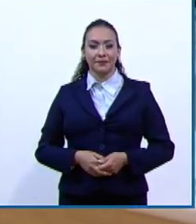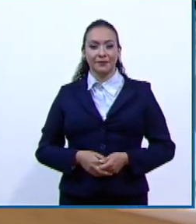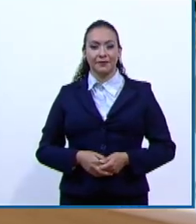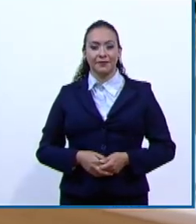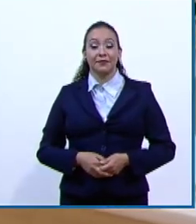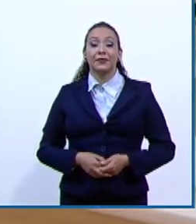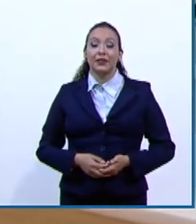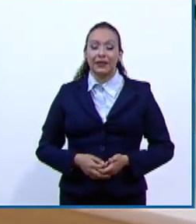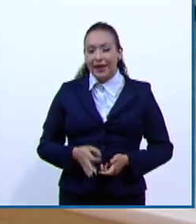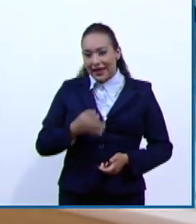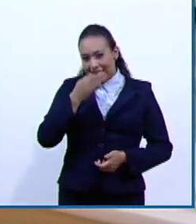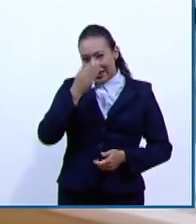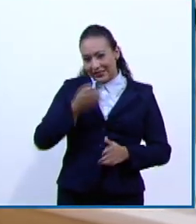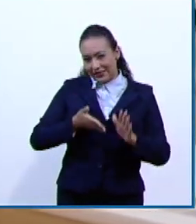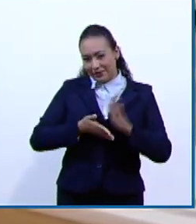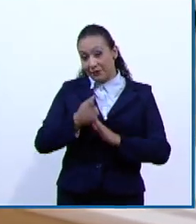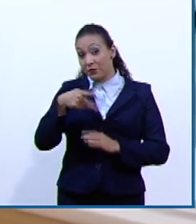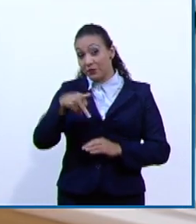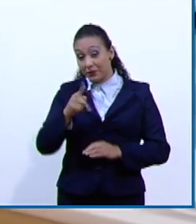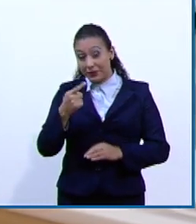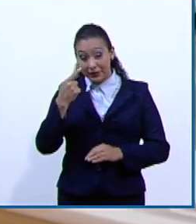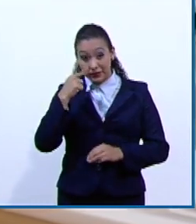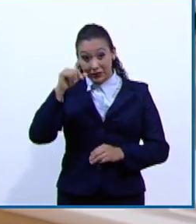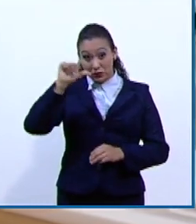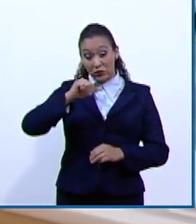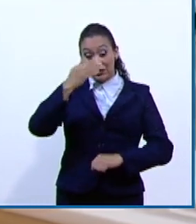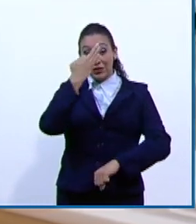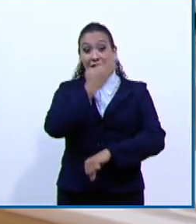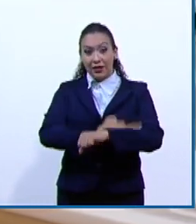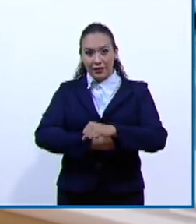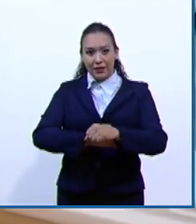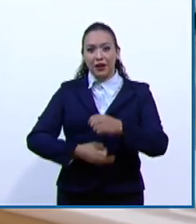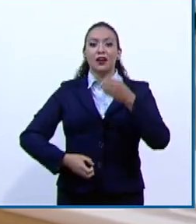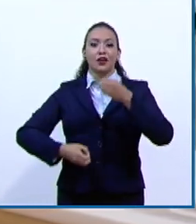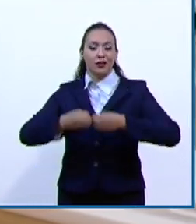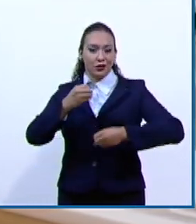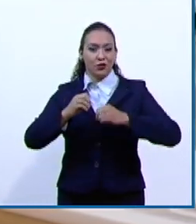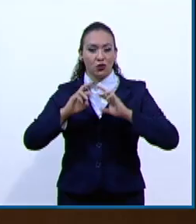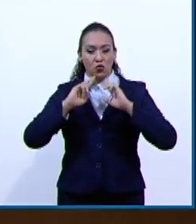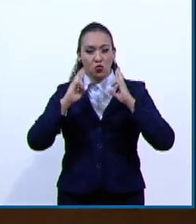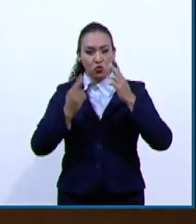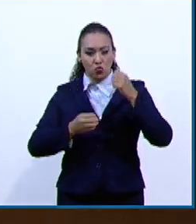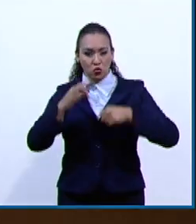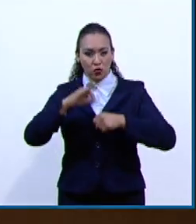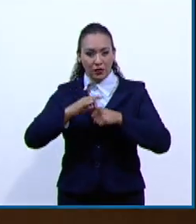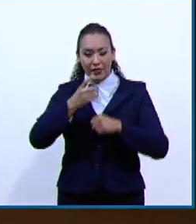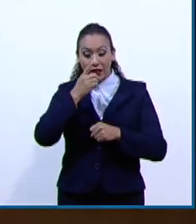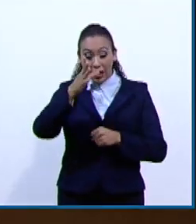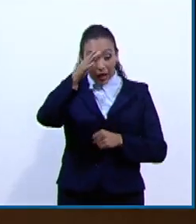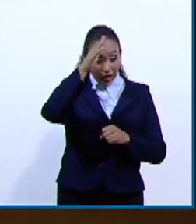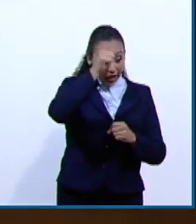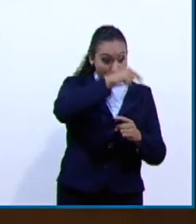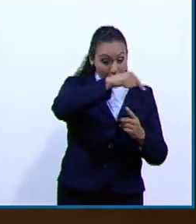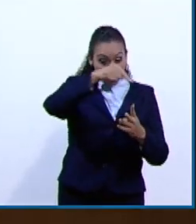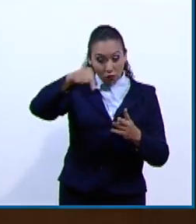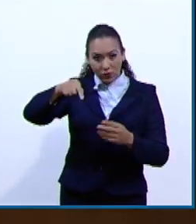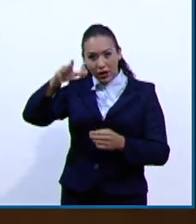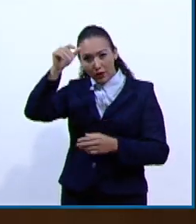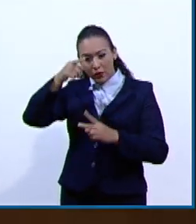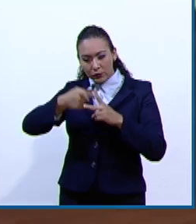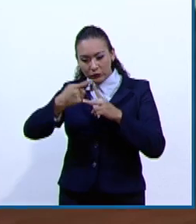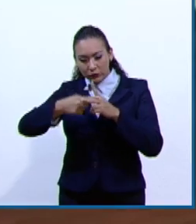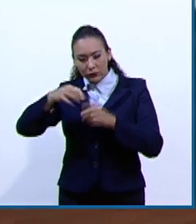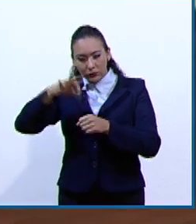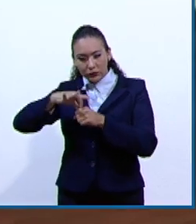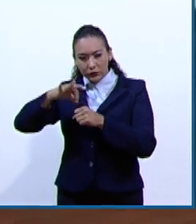Y antes de despedirnos, le comentamos que esta tarde la Sala Superior del Tribunal Electoral confirmó por unanimidad el cómputo y la declaración